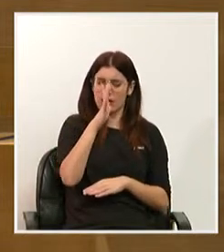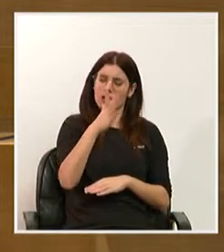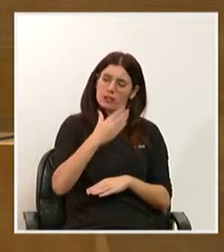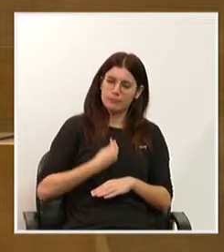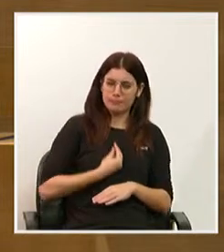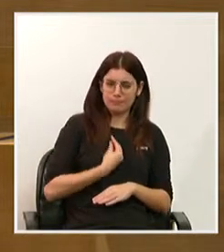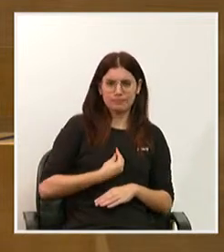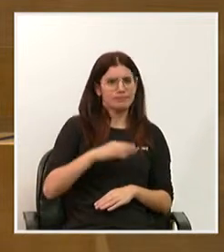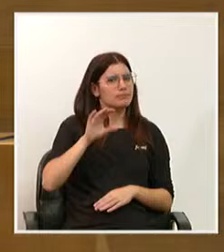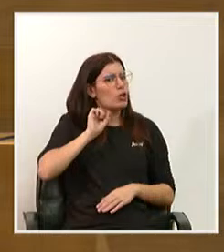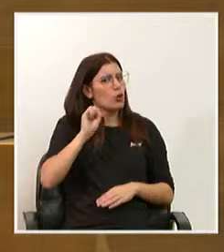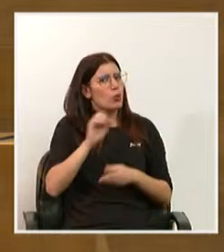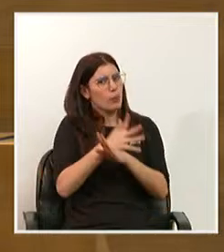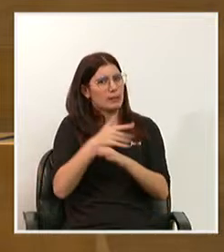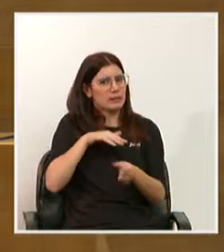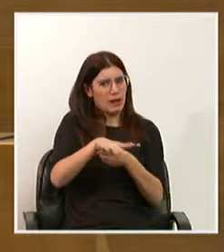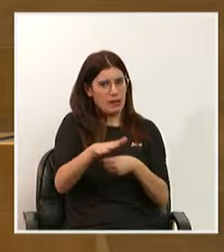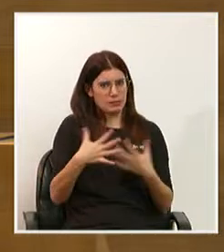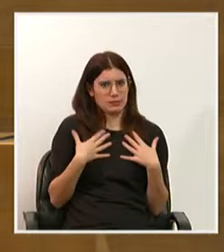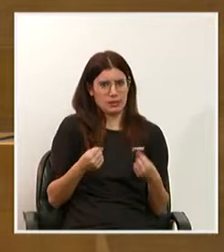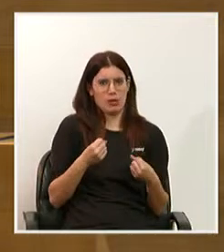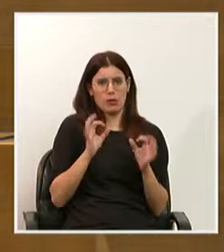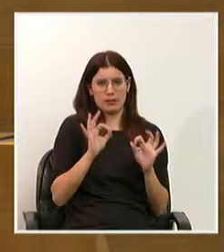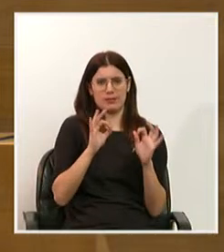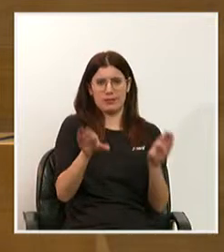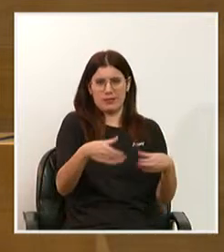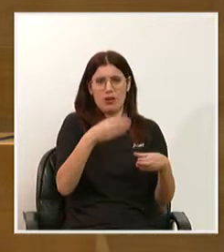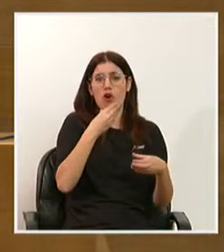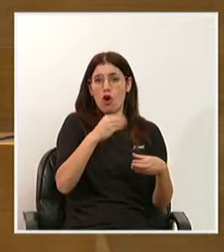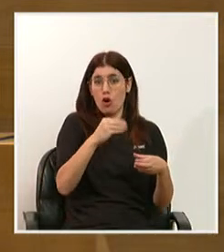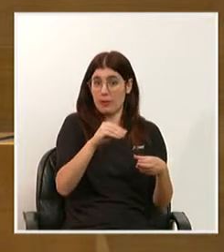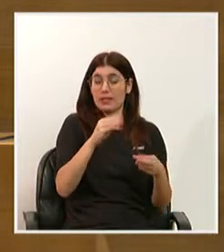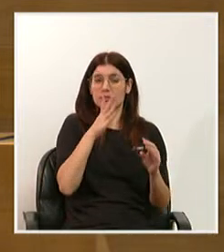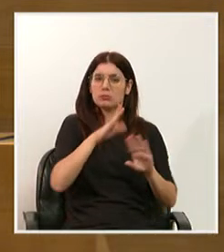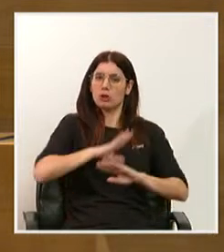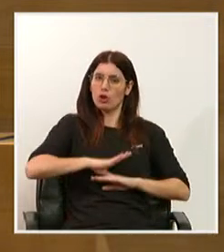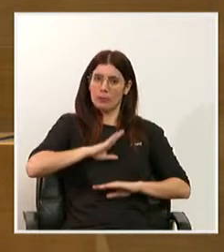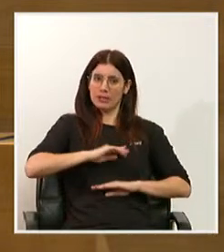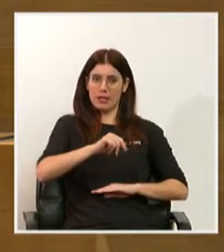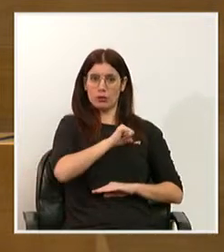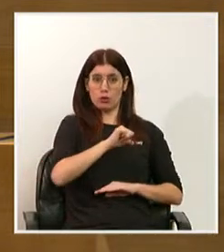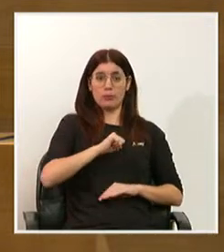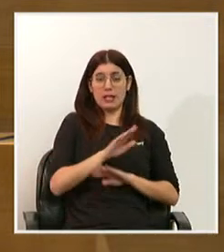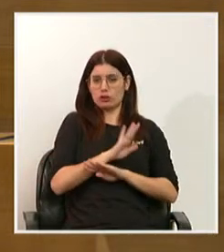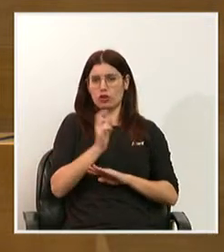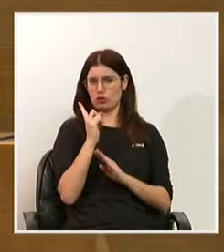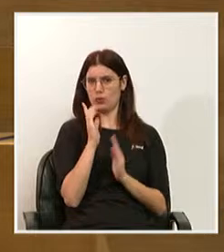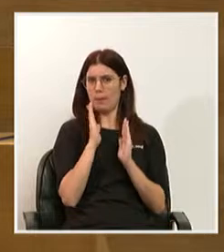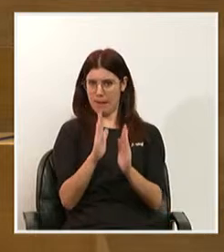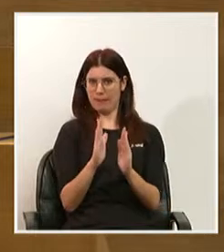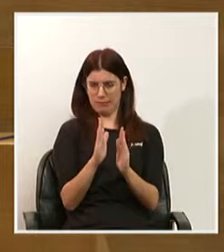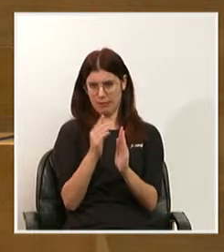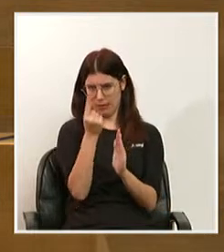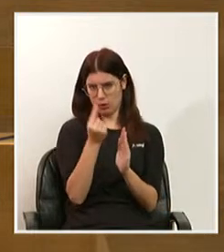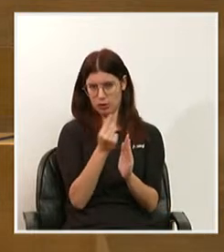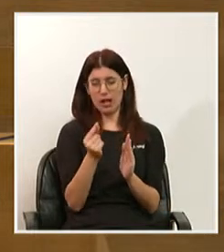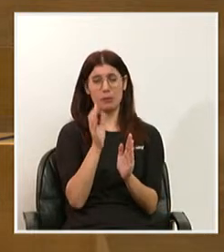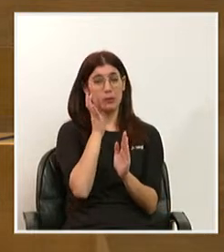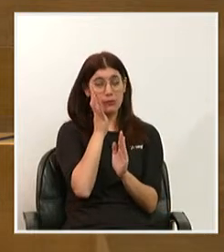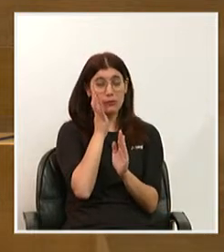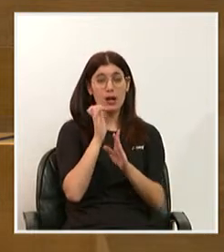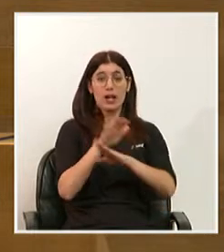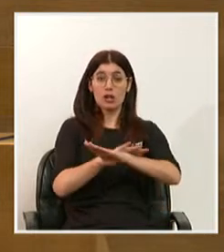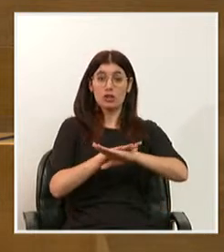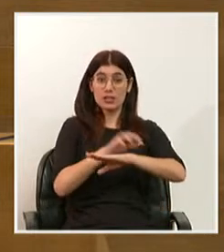en la salud especialmente en los jóvenes y aunque las competencias autonómicas solo una parte del juego total el cons de mazón